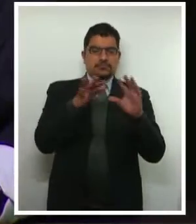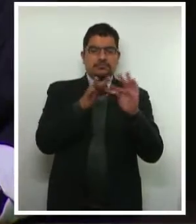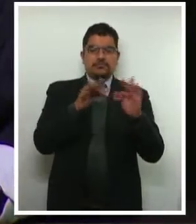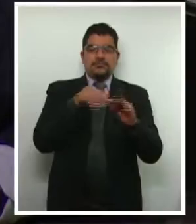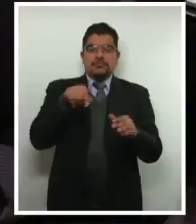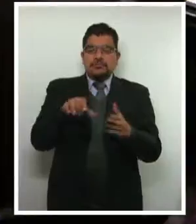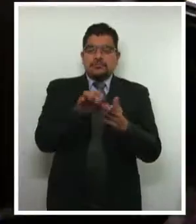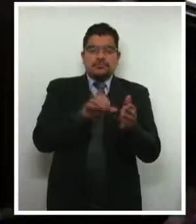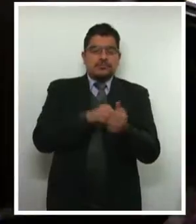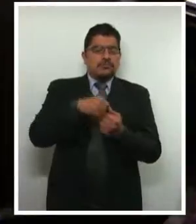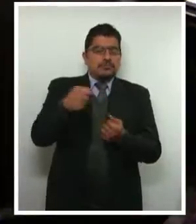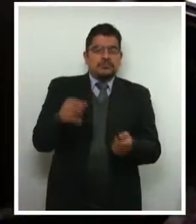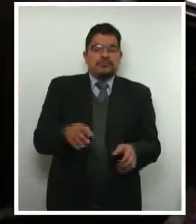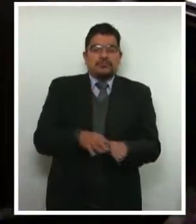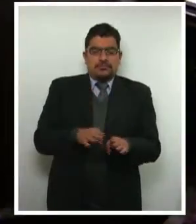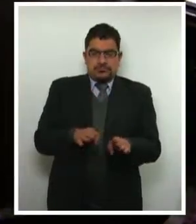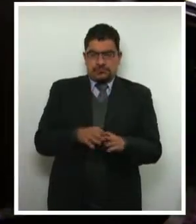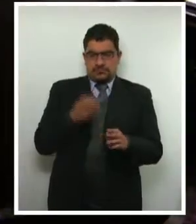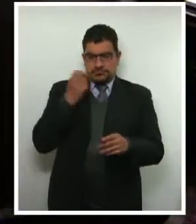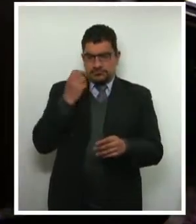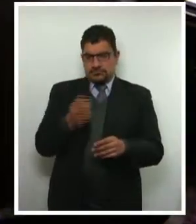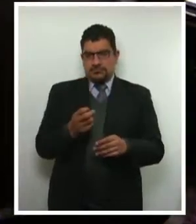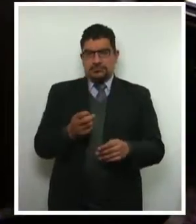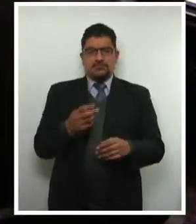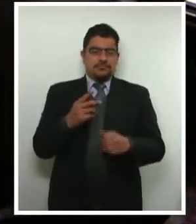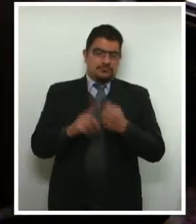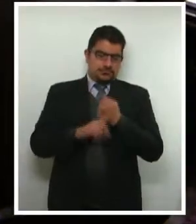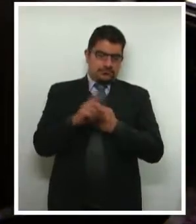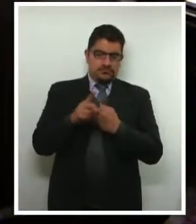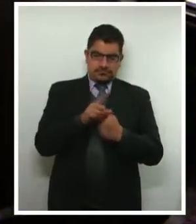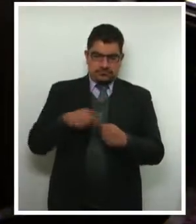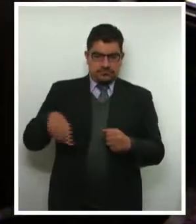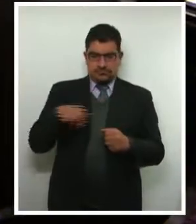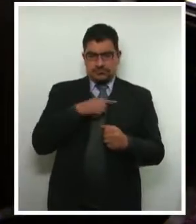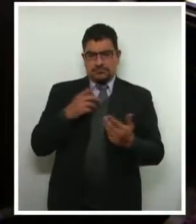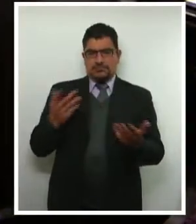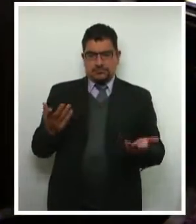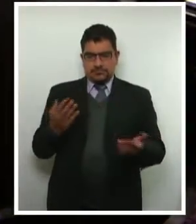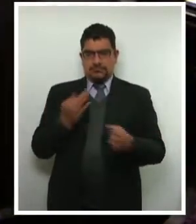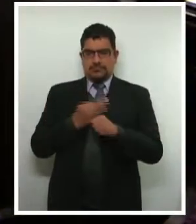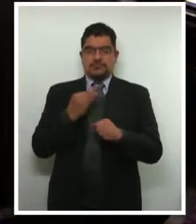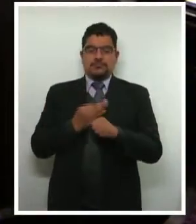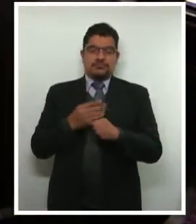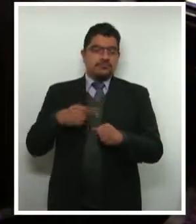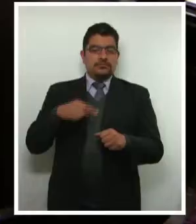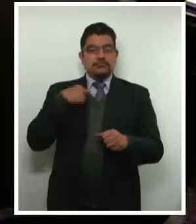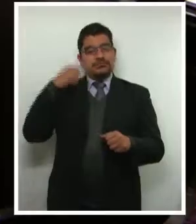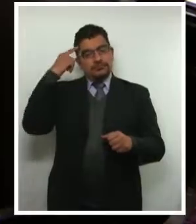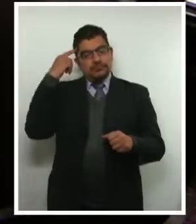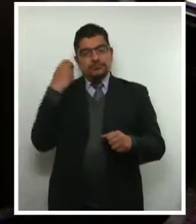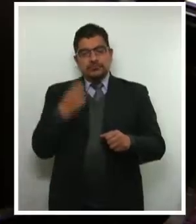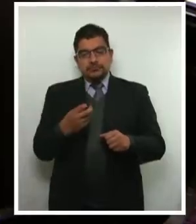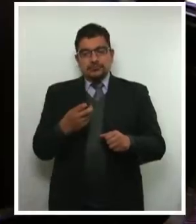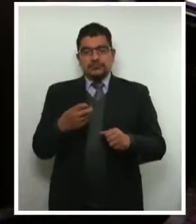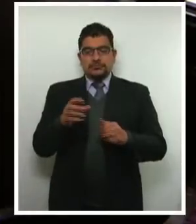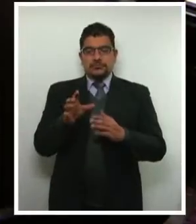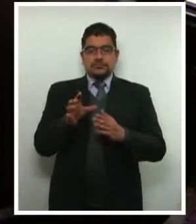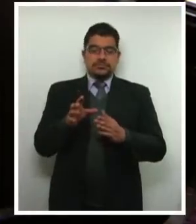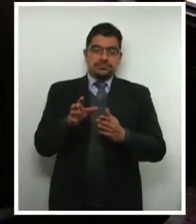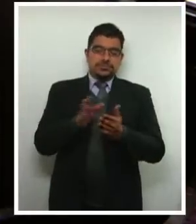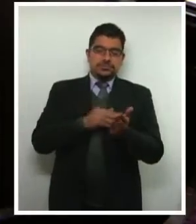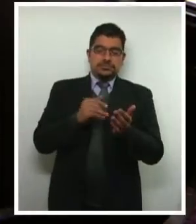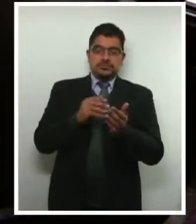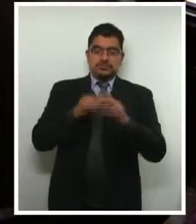Constitución. Ese es el riesgo que tenemos y a nuestro juicio este documento